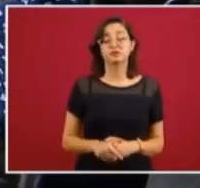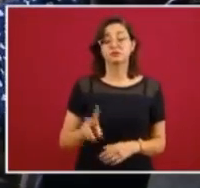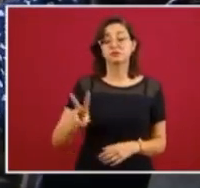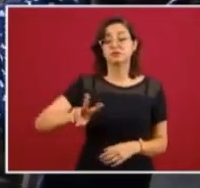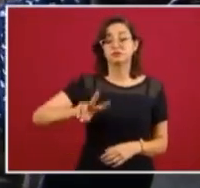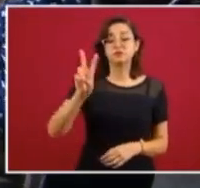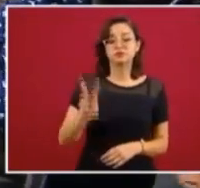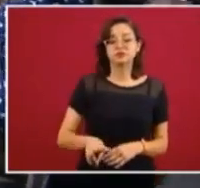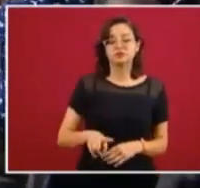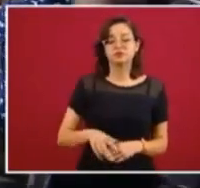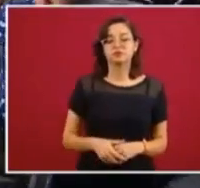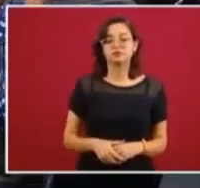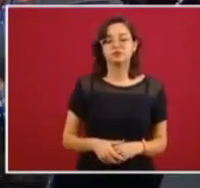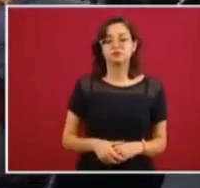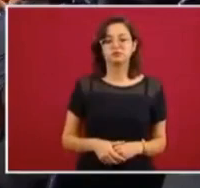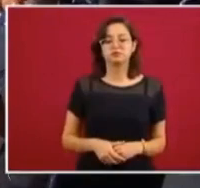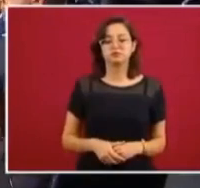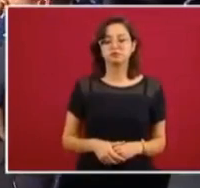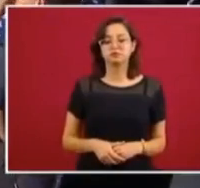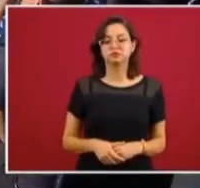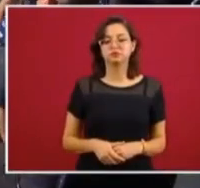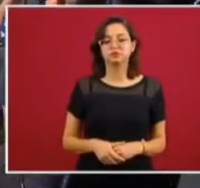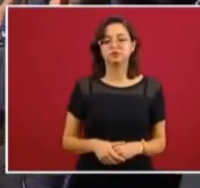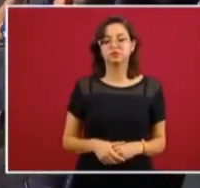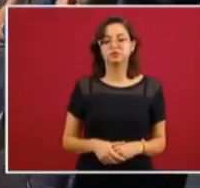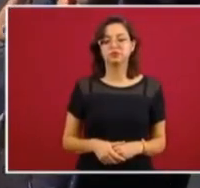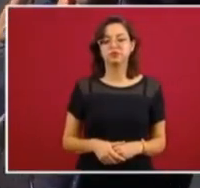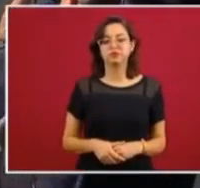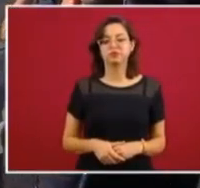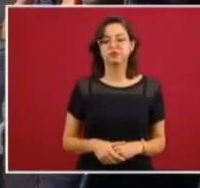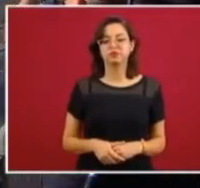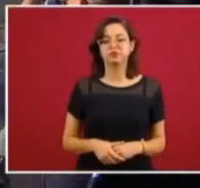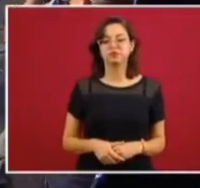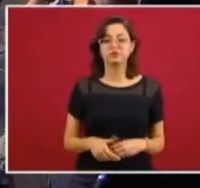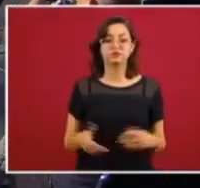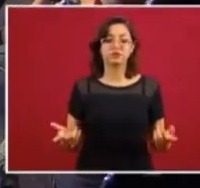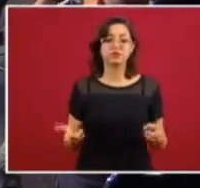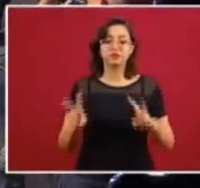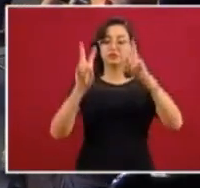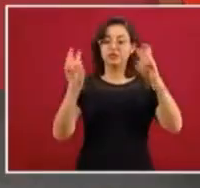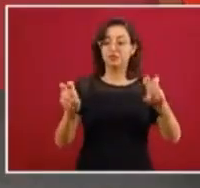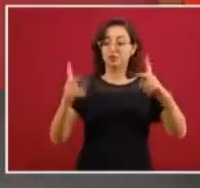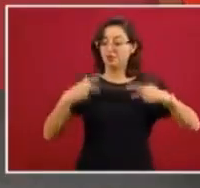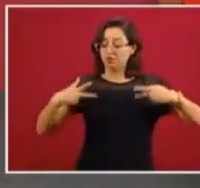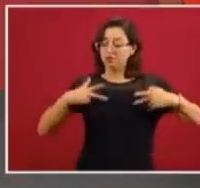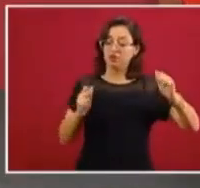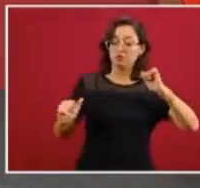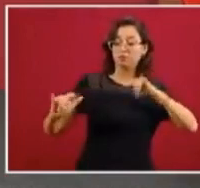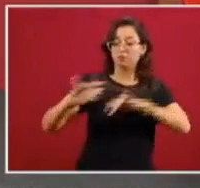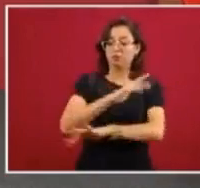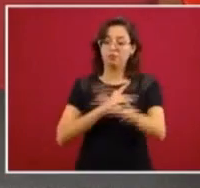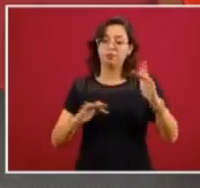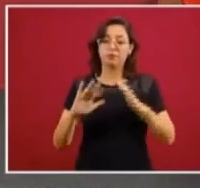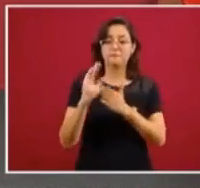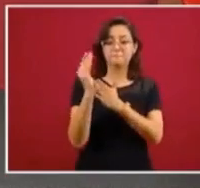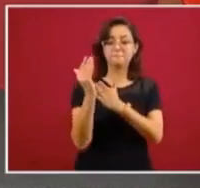Efectivamente, cada vez este tema, cuando ha surgido el asunto de reducción de movilidad, quizá